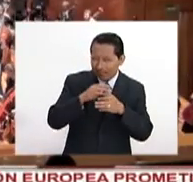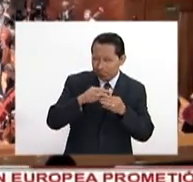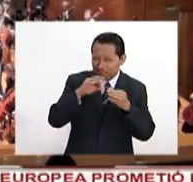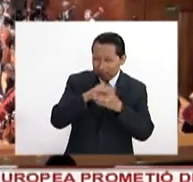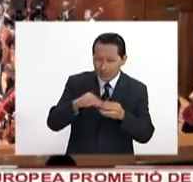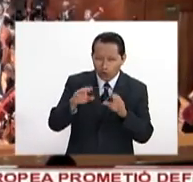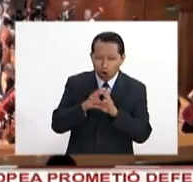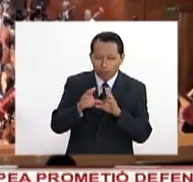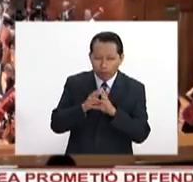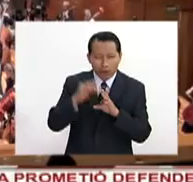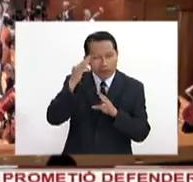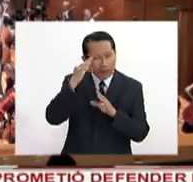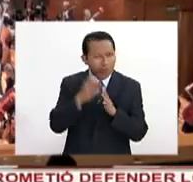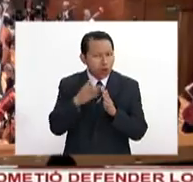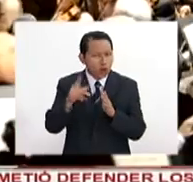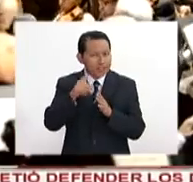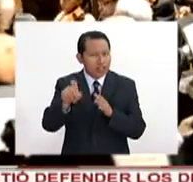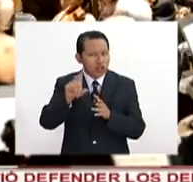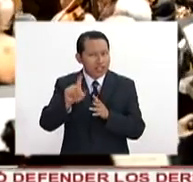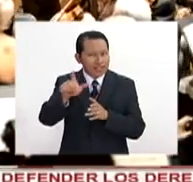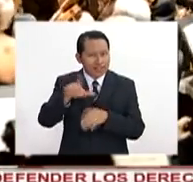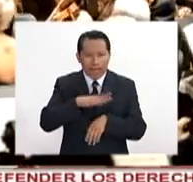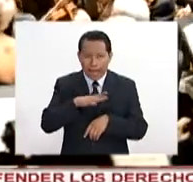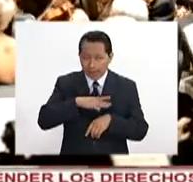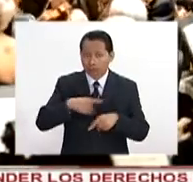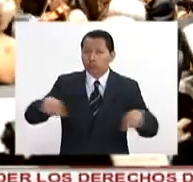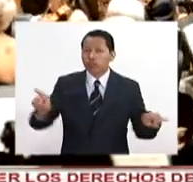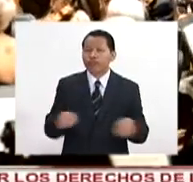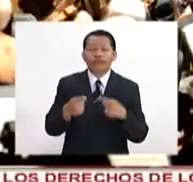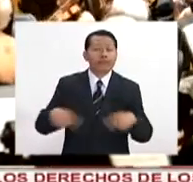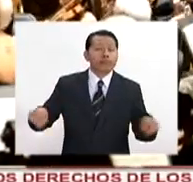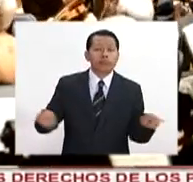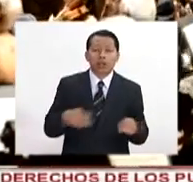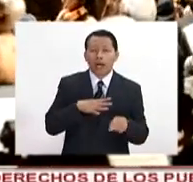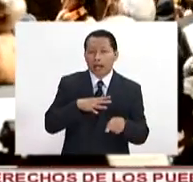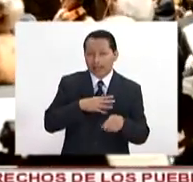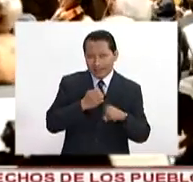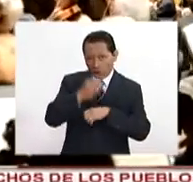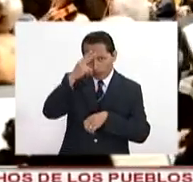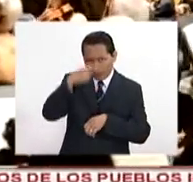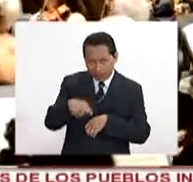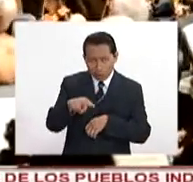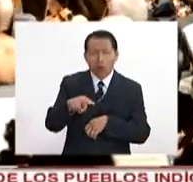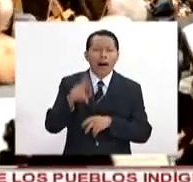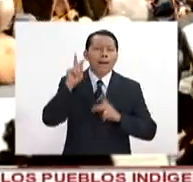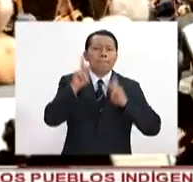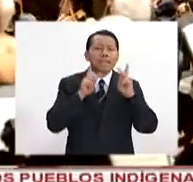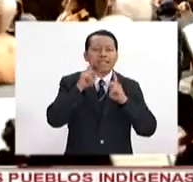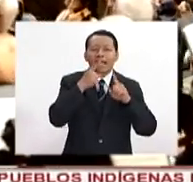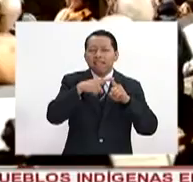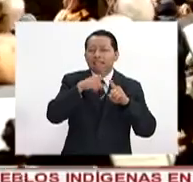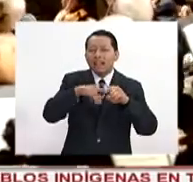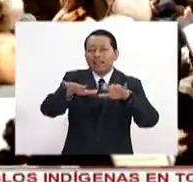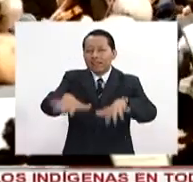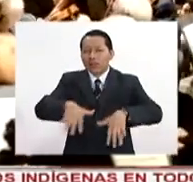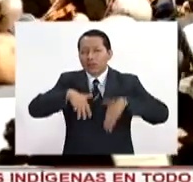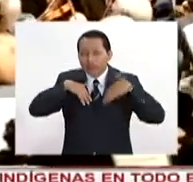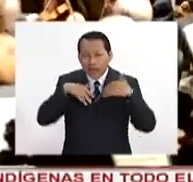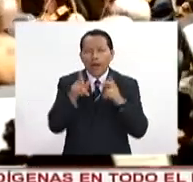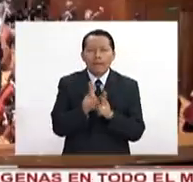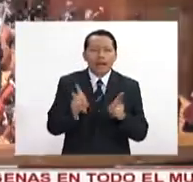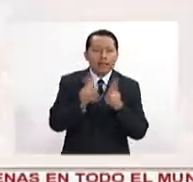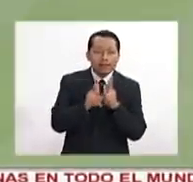en el marco de su temporada 137, la Orquesta Sinfónica del Estado de México visitará distintos auditorios y plazas públicas